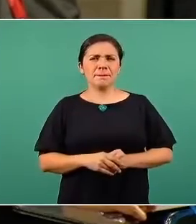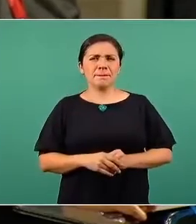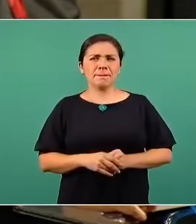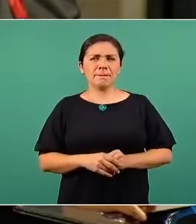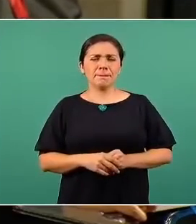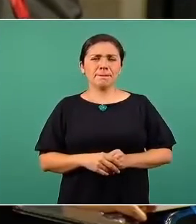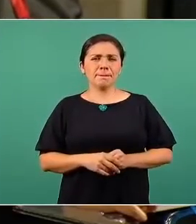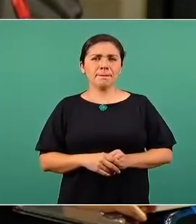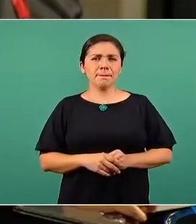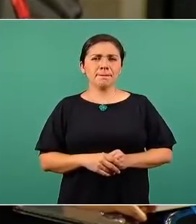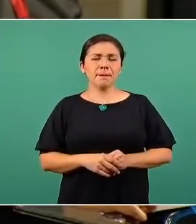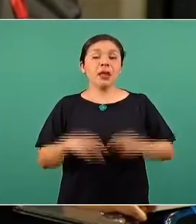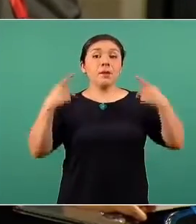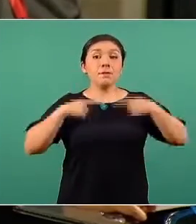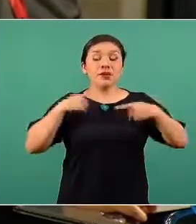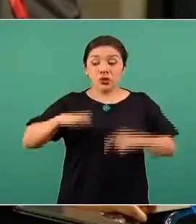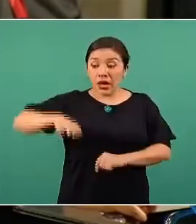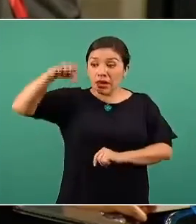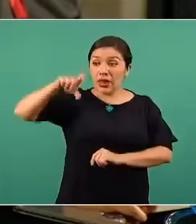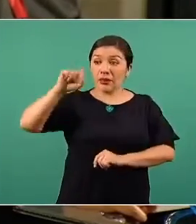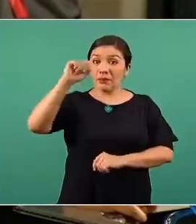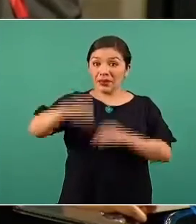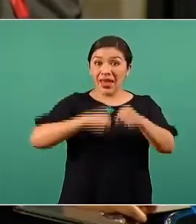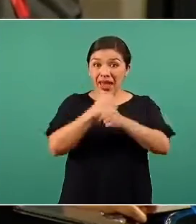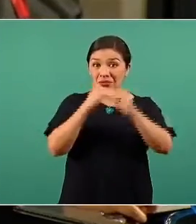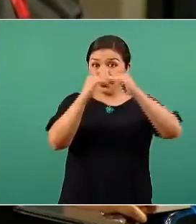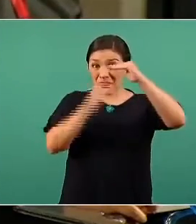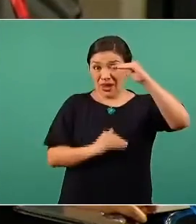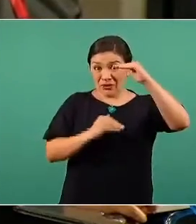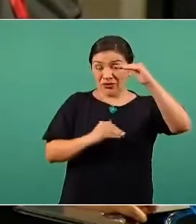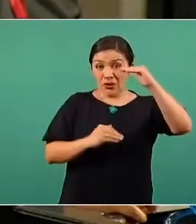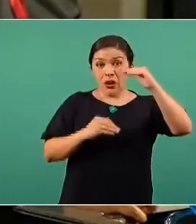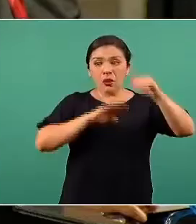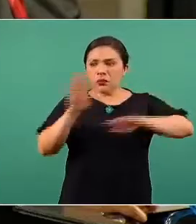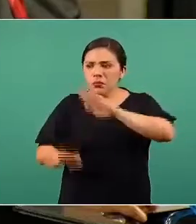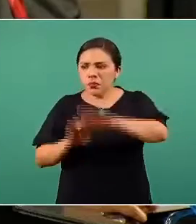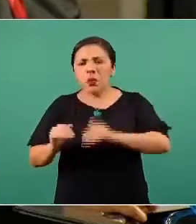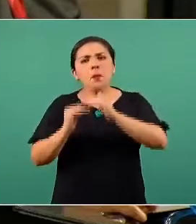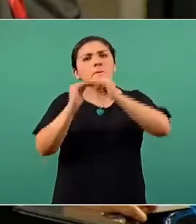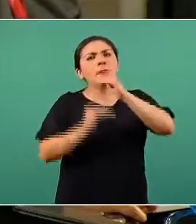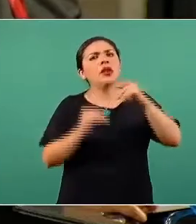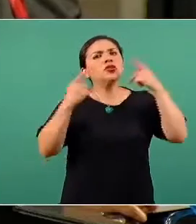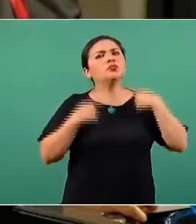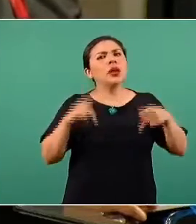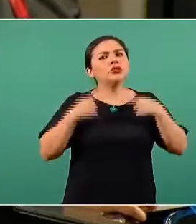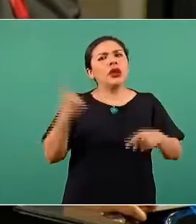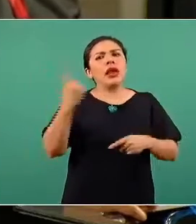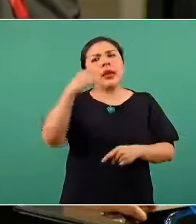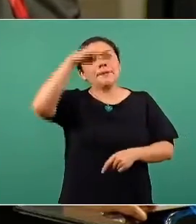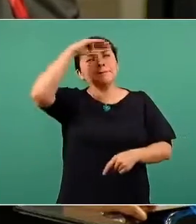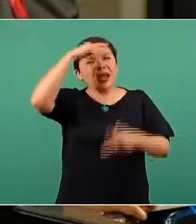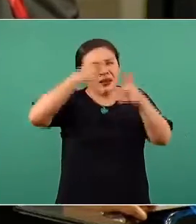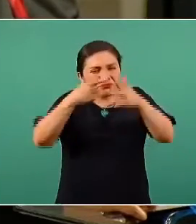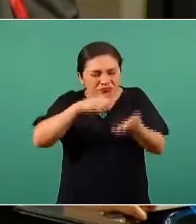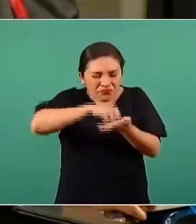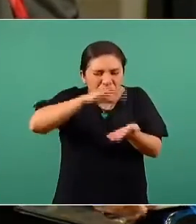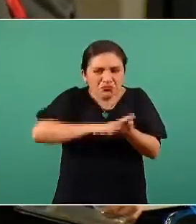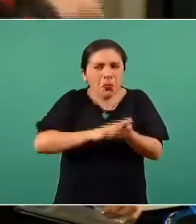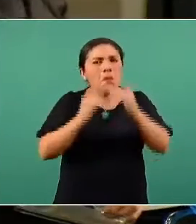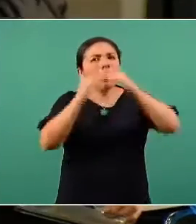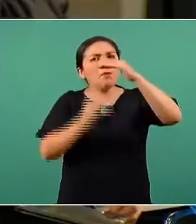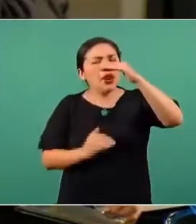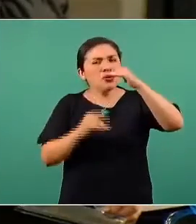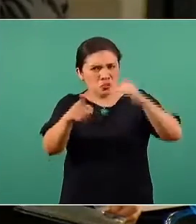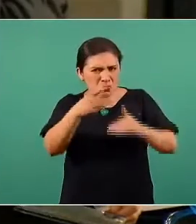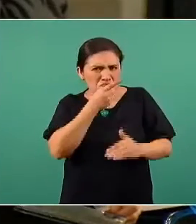años? O sea, en los menores de 20 años el exceso, pues murieron menos personas de las que se preveía. Entonces quería saber si hay